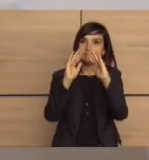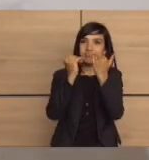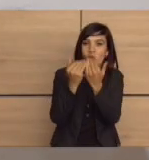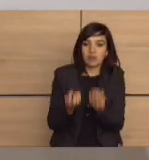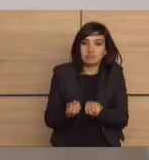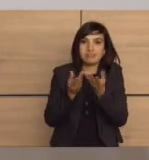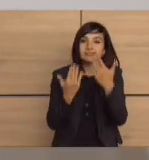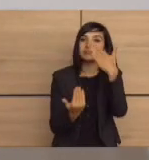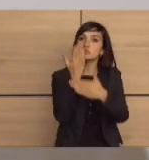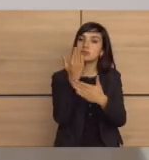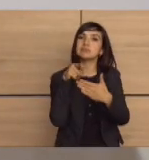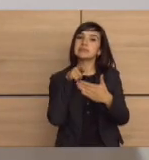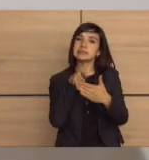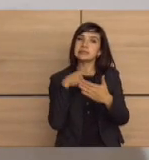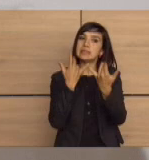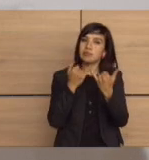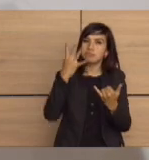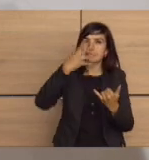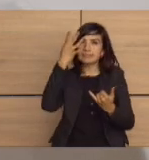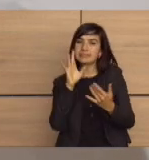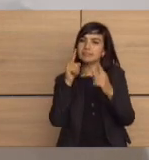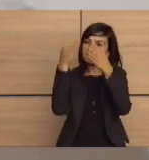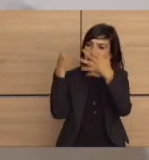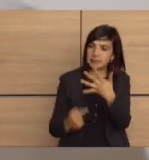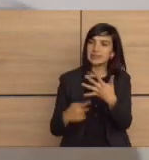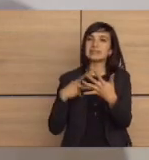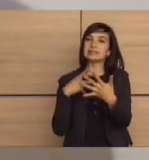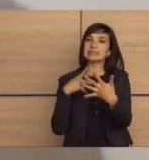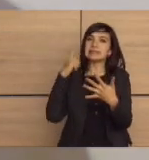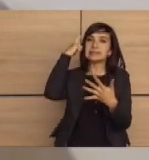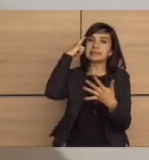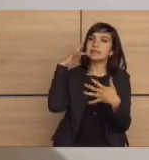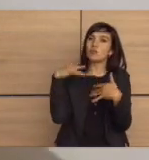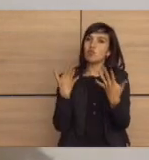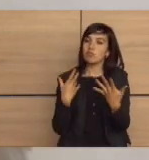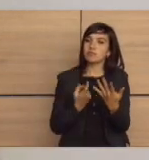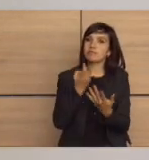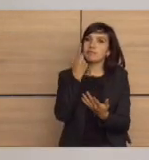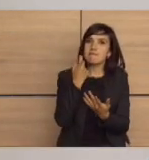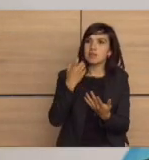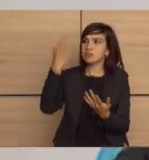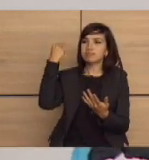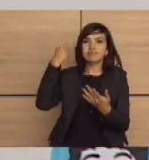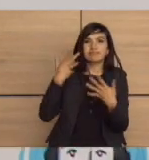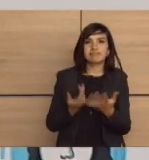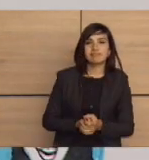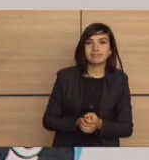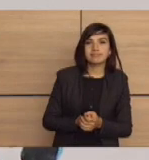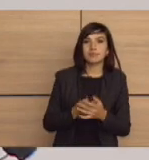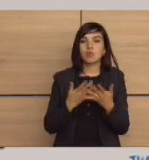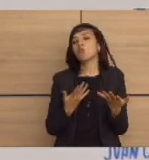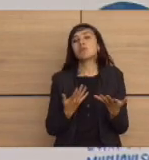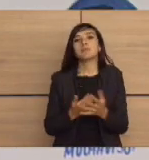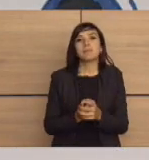que veamos de una manera distinta cómo no hay una frontera entre los dos niveles